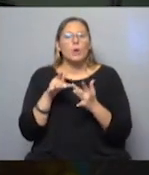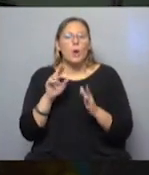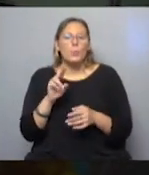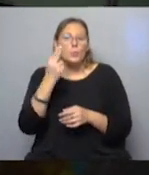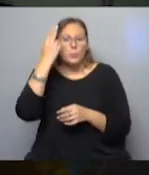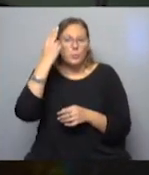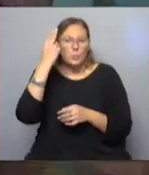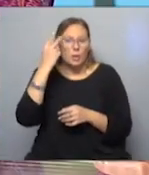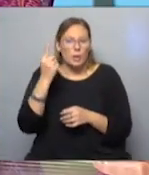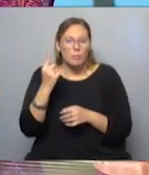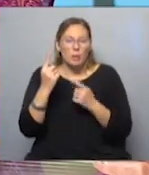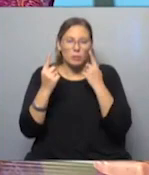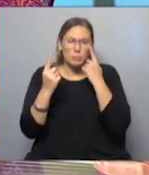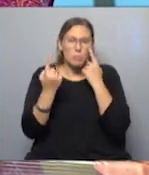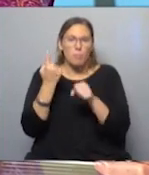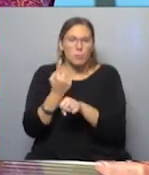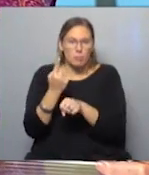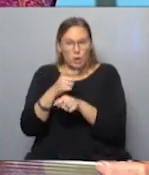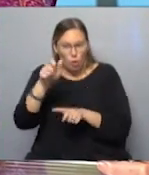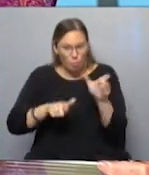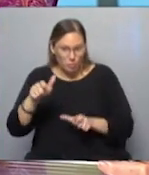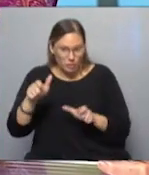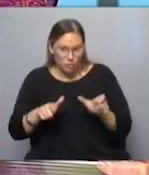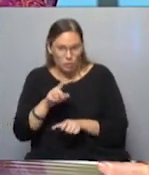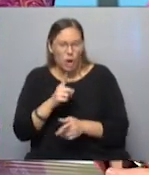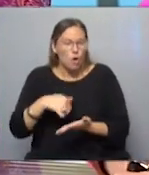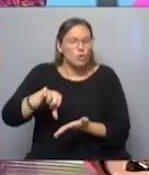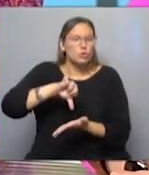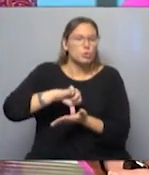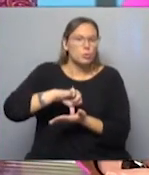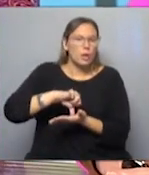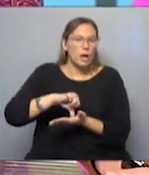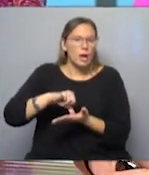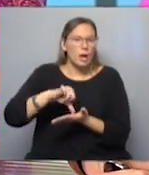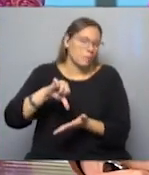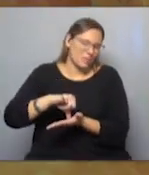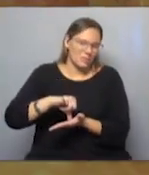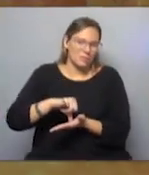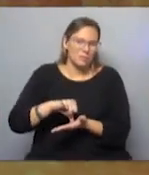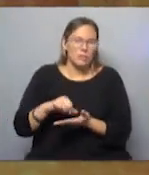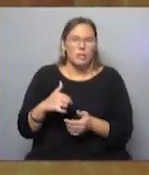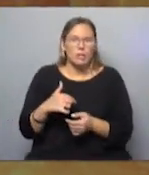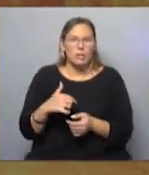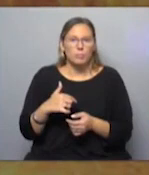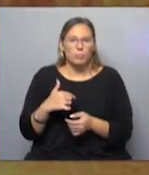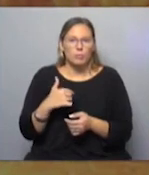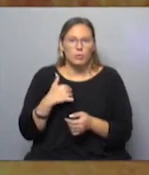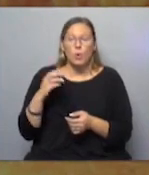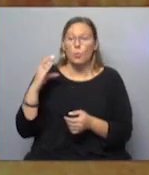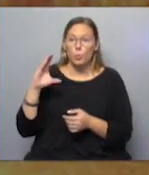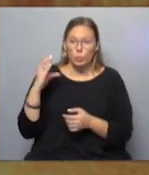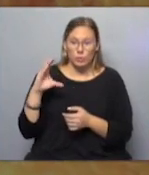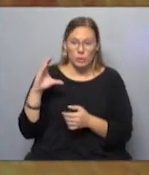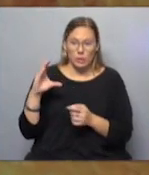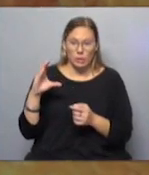este es primero con uruguayos uruguayos o con la ciudad yo tengo una cuñada